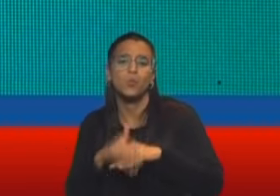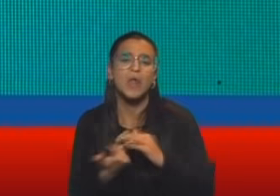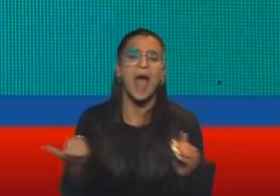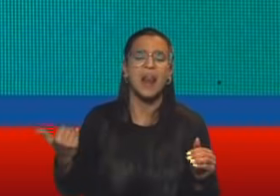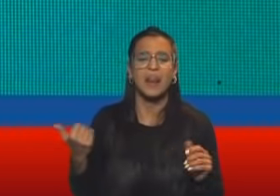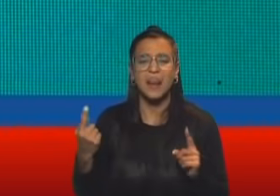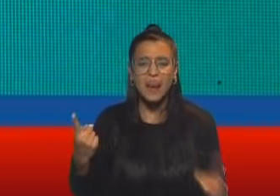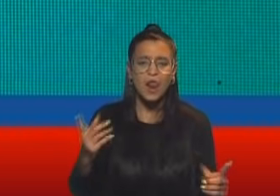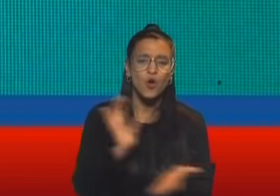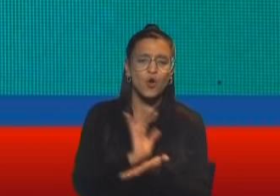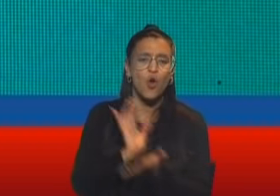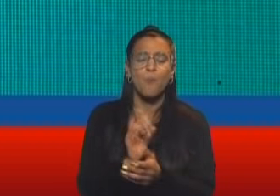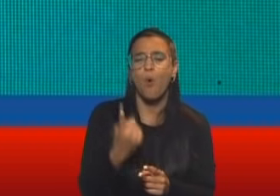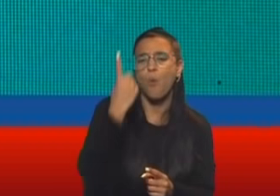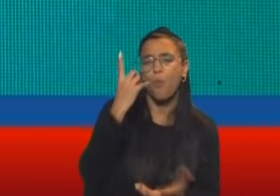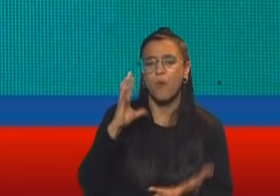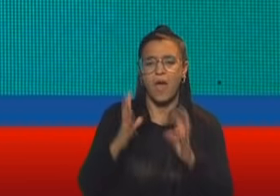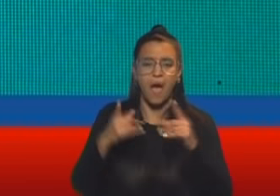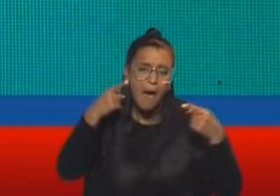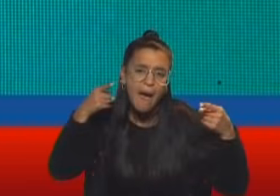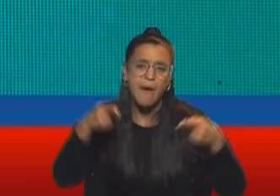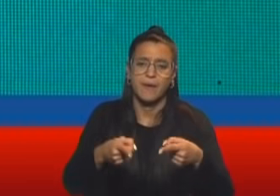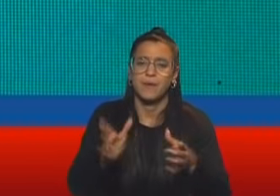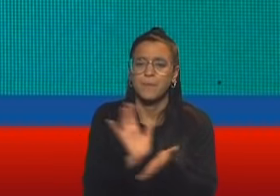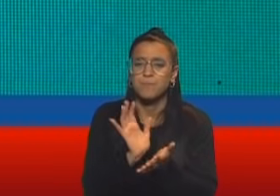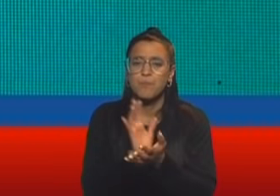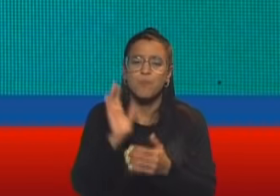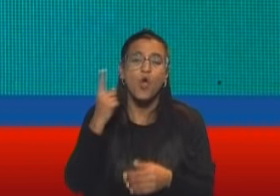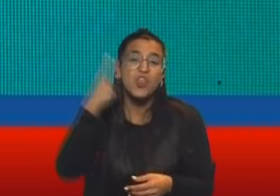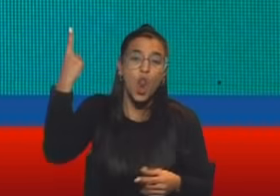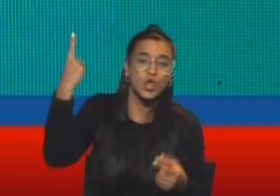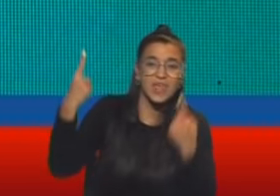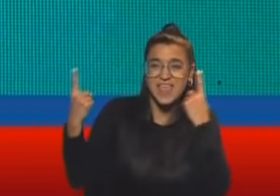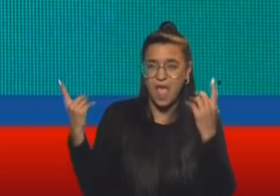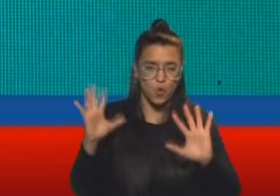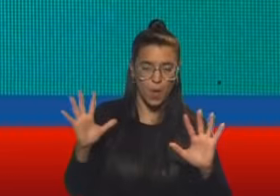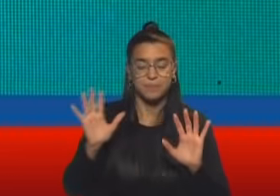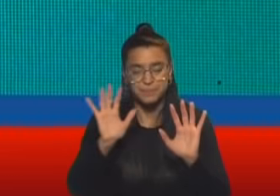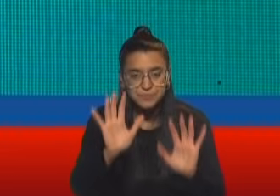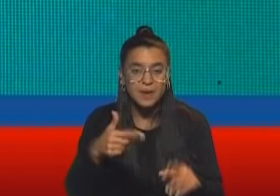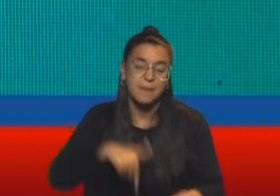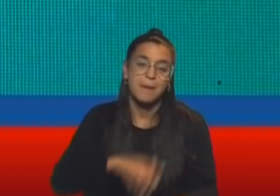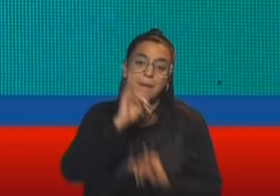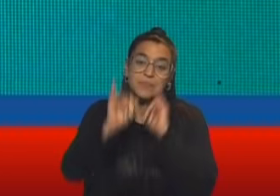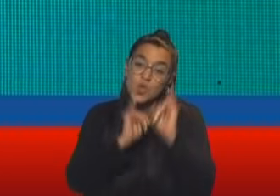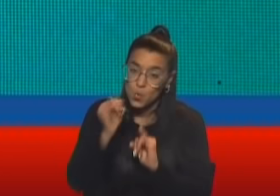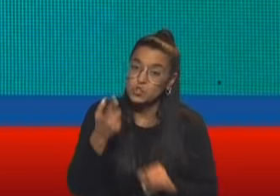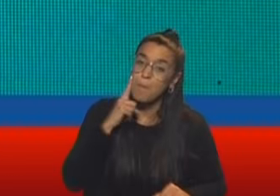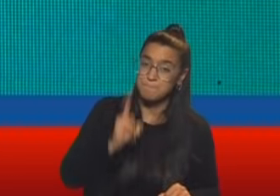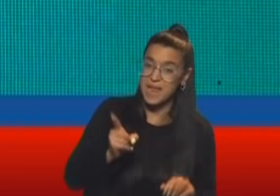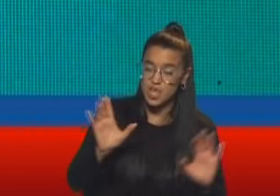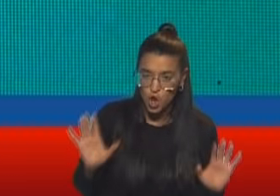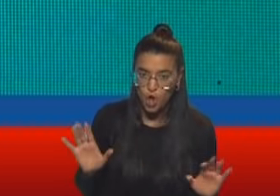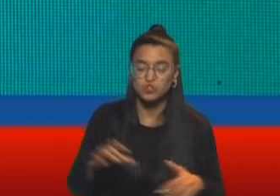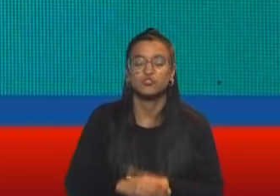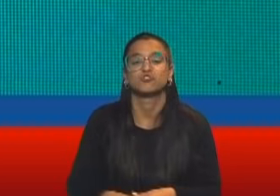una especie de paradigma único que no está teñido de ninguna ideología. Me parece que este es el discurso que fue peligroso. Me